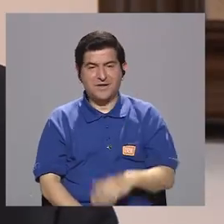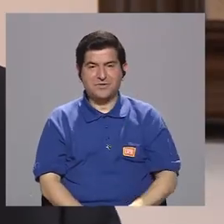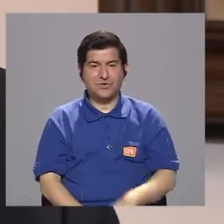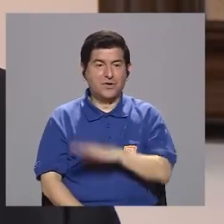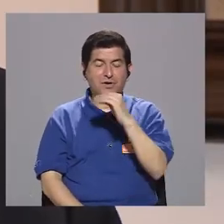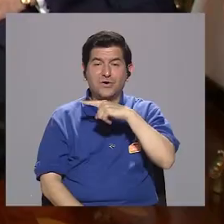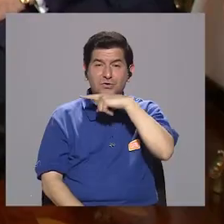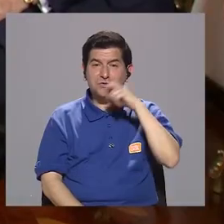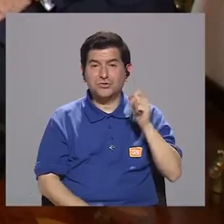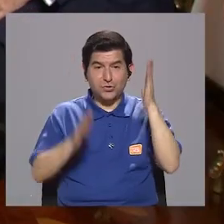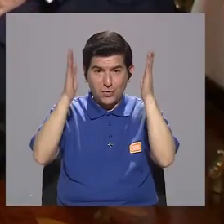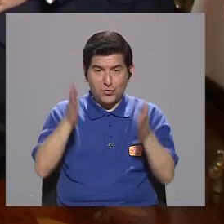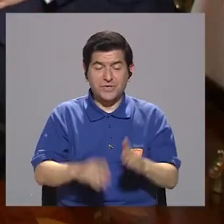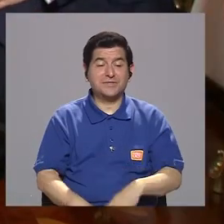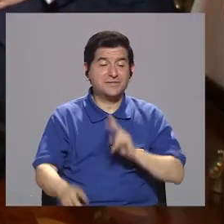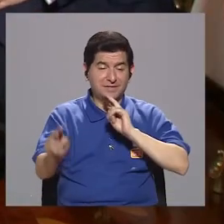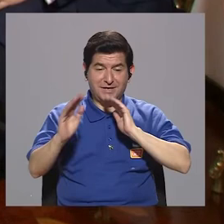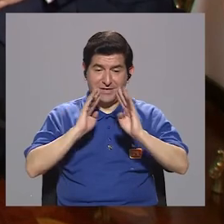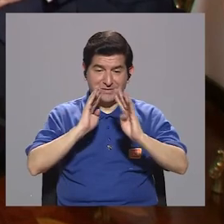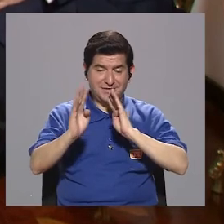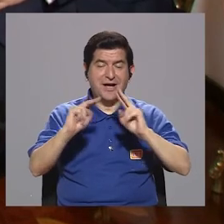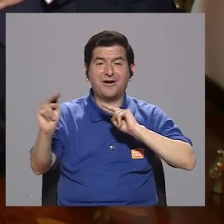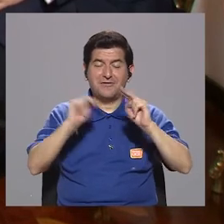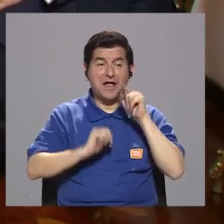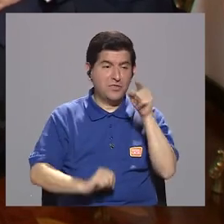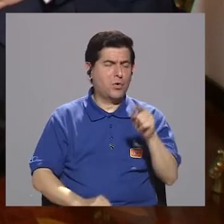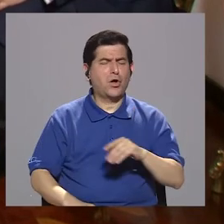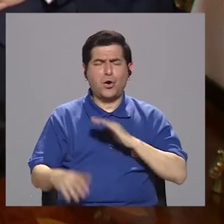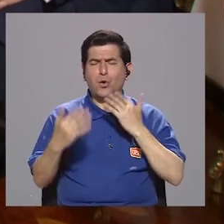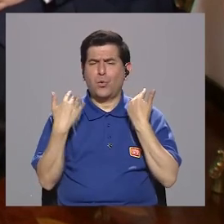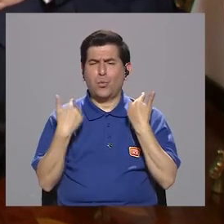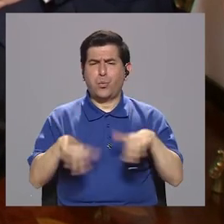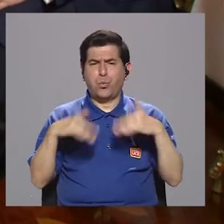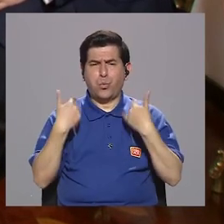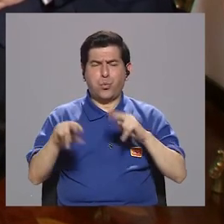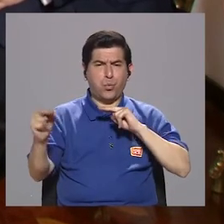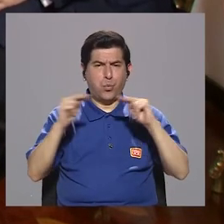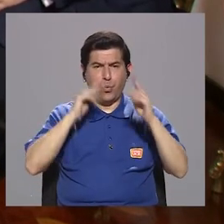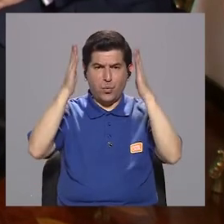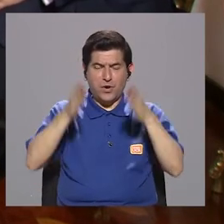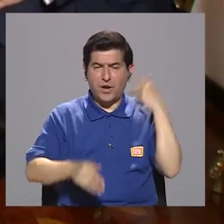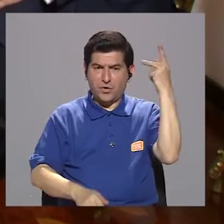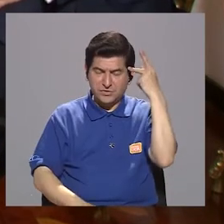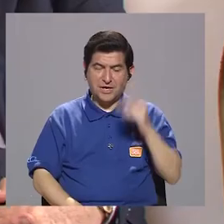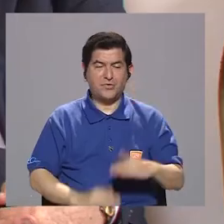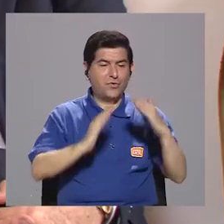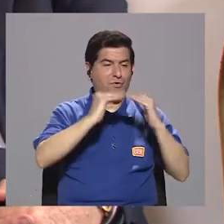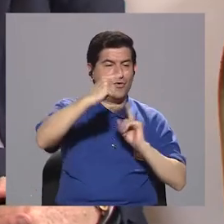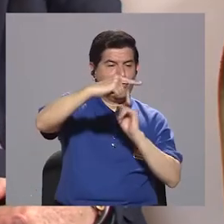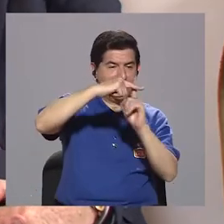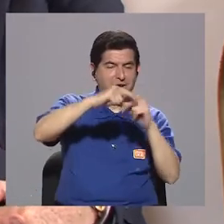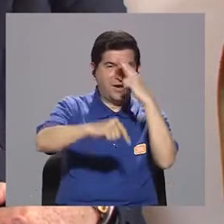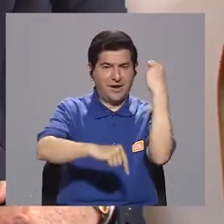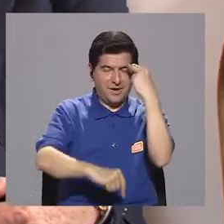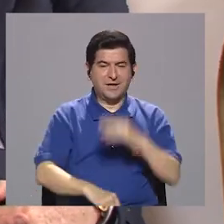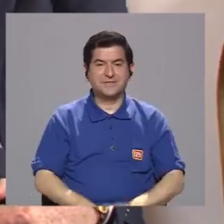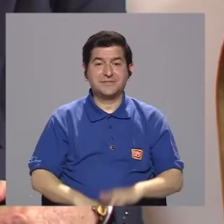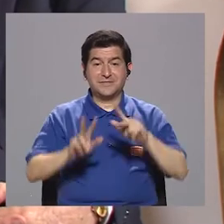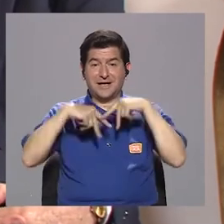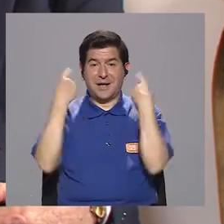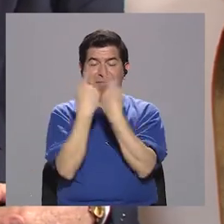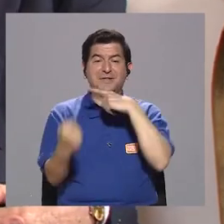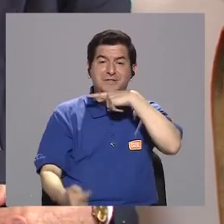de negociación, ¿verdad? El doctor era tan gran negociador político que logró que la Iglesia Católica, el Partido